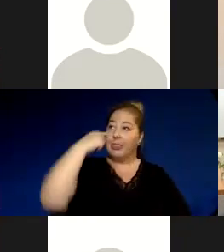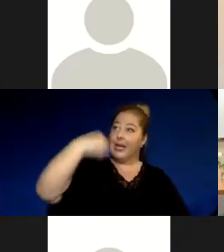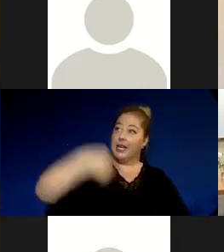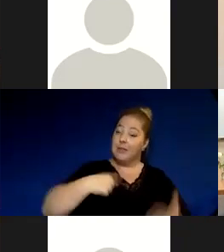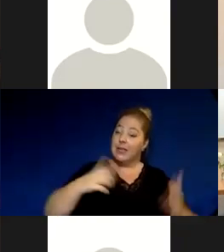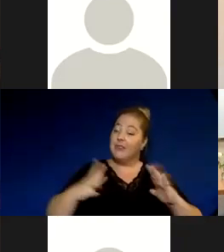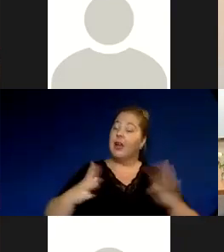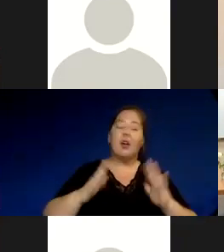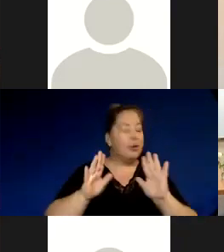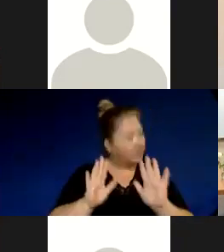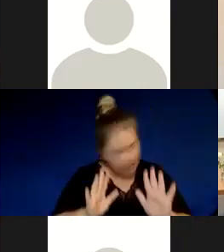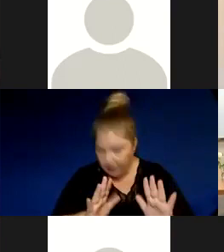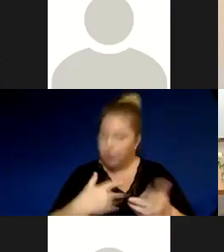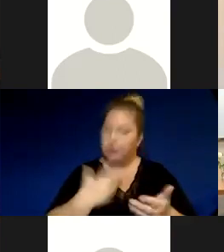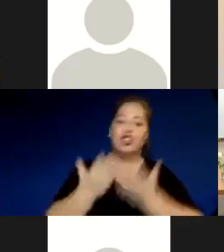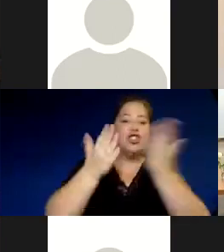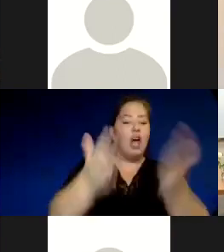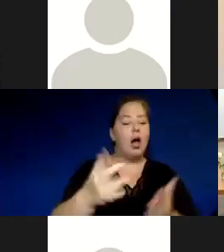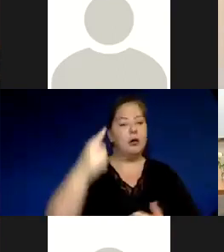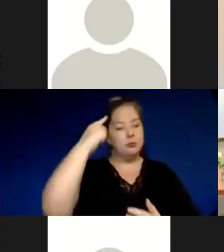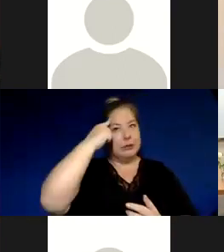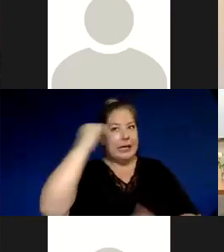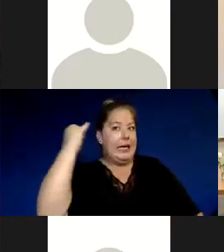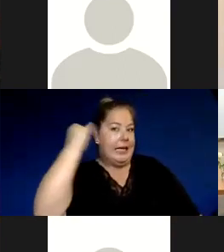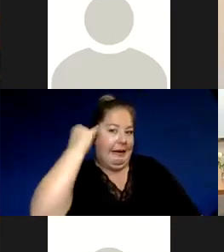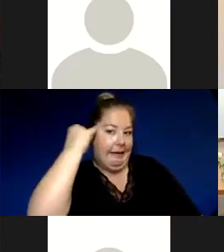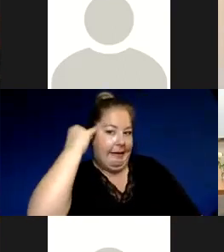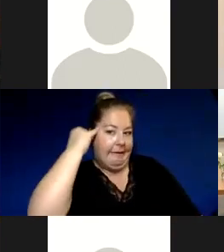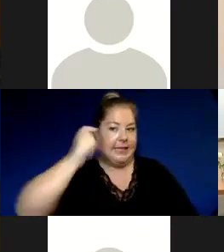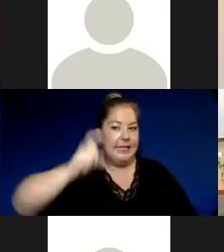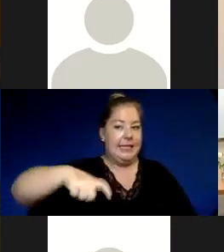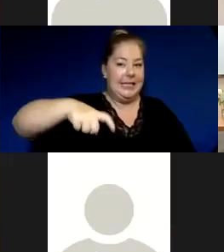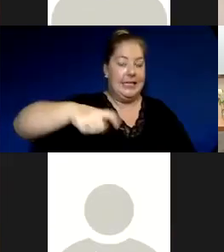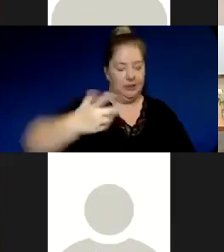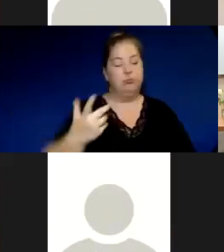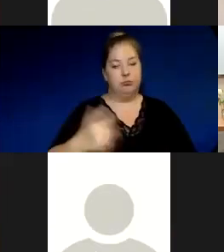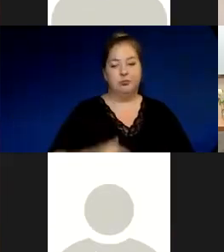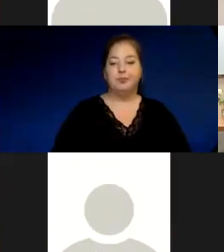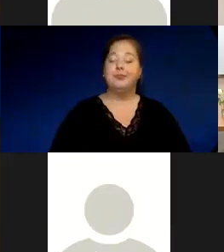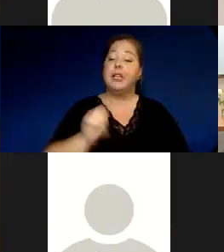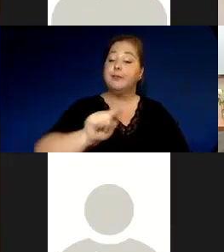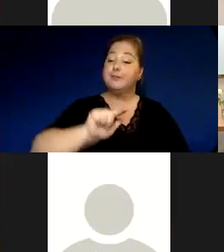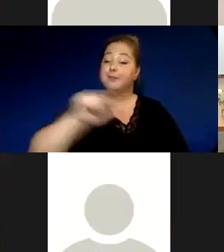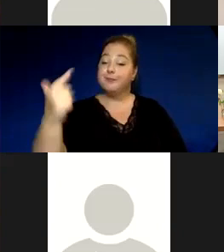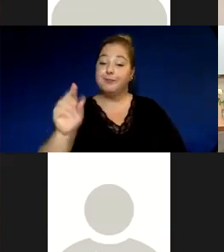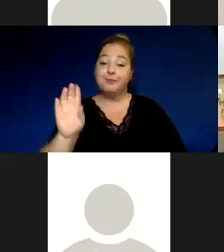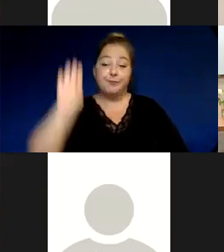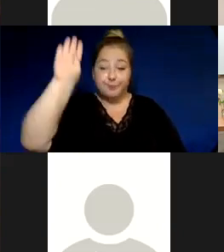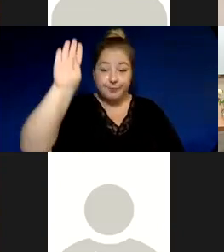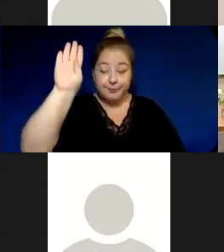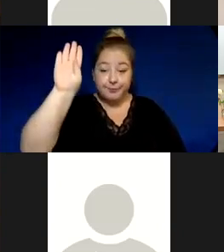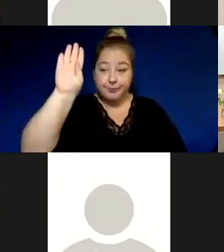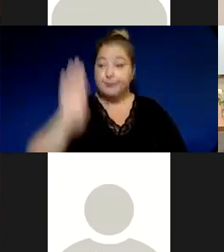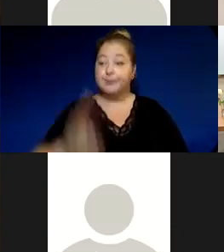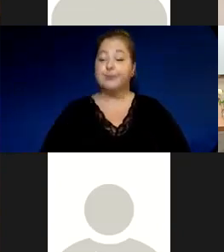respuesta. Muy bien, gracias. Ahora tenemos a Tyler Silvey, que tiene una pregunta. Tyler,